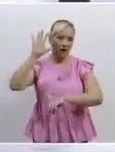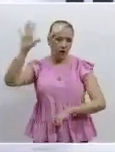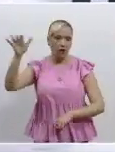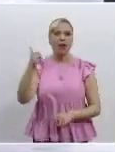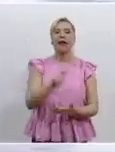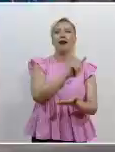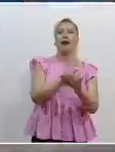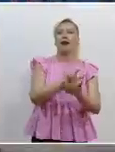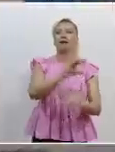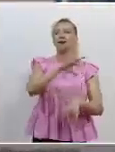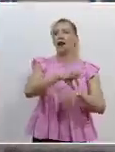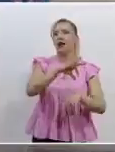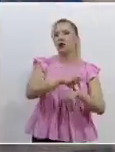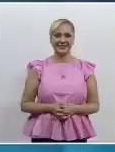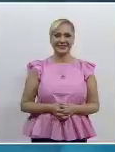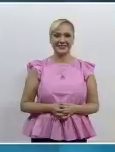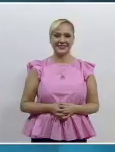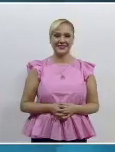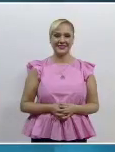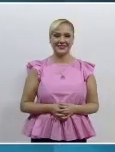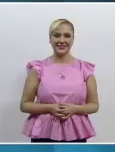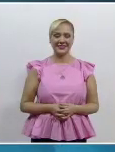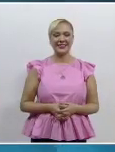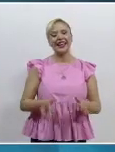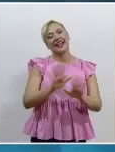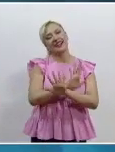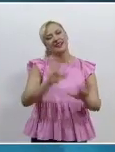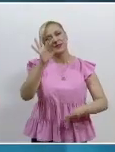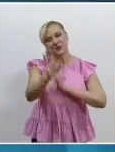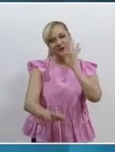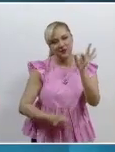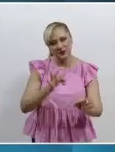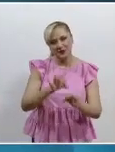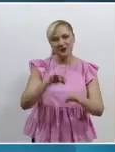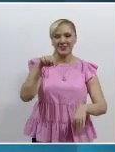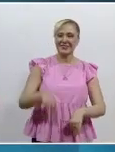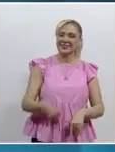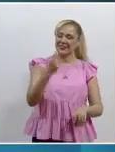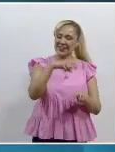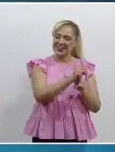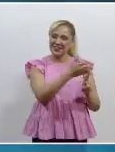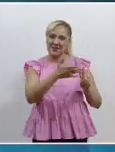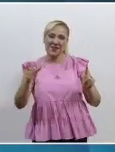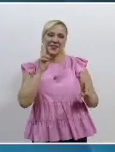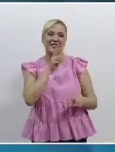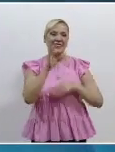de Salud del Estado de Hidalgo. De esta manera llegamos al final de Semanario Judicial.